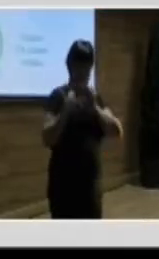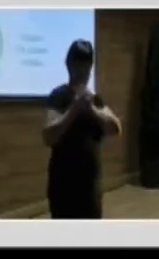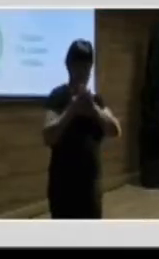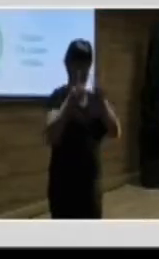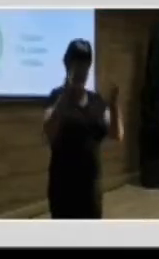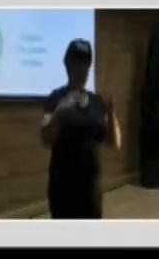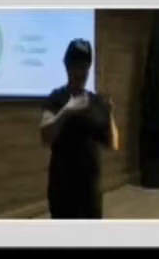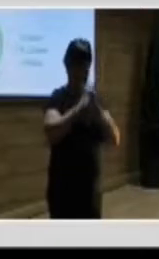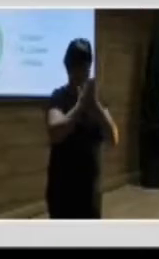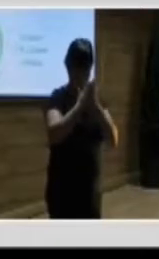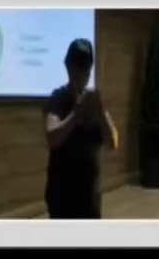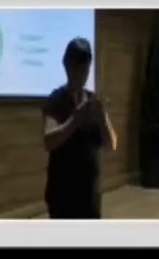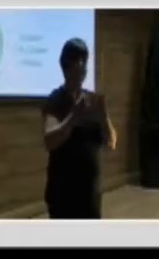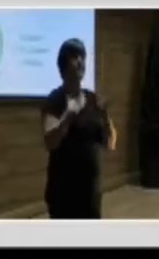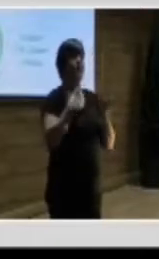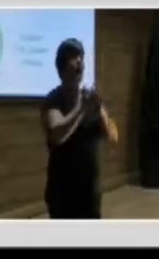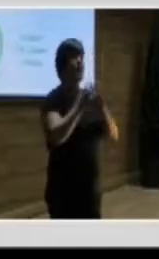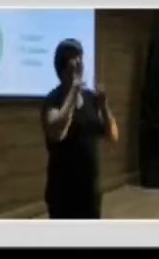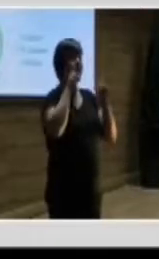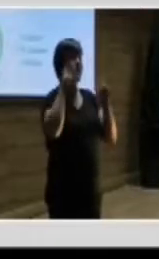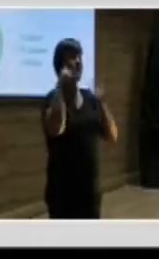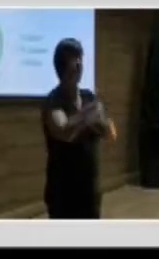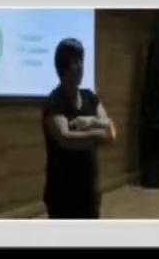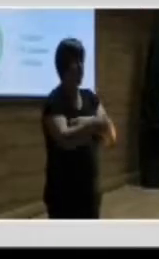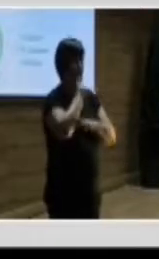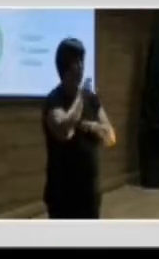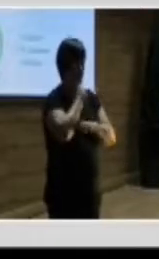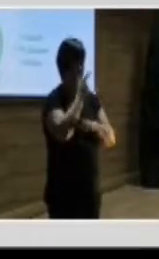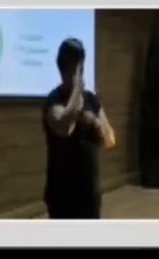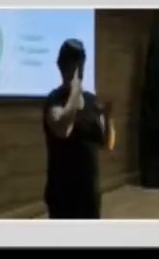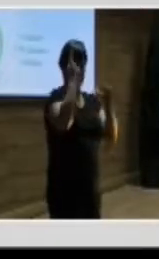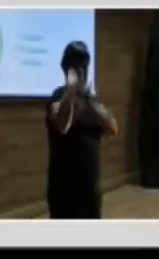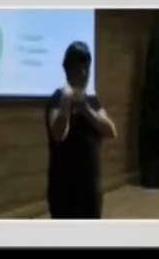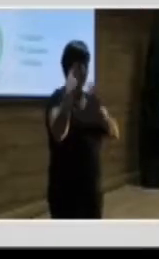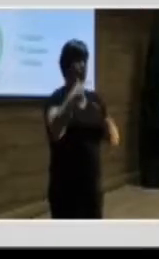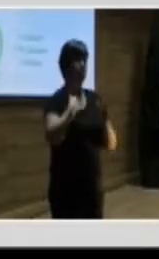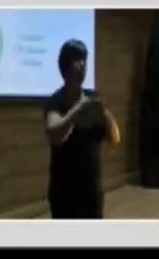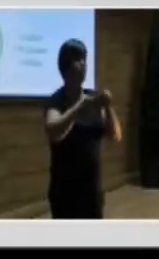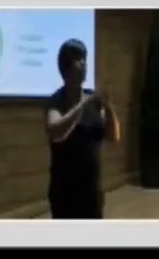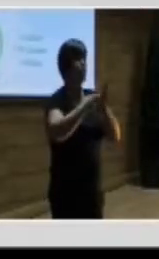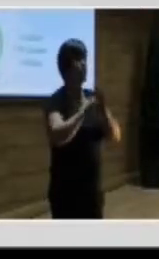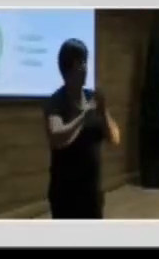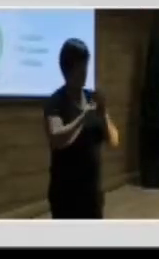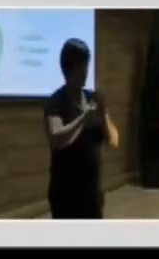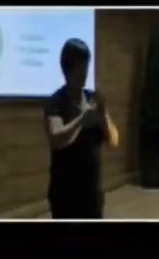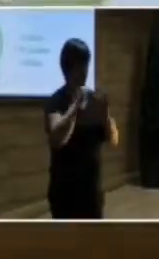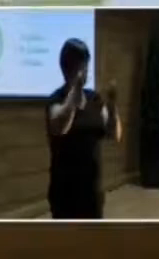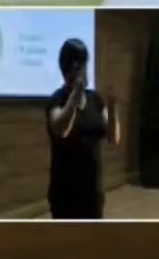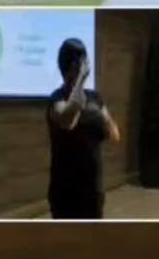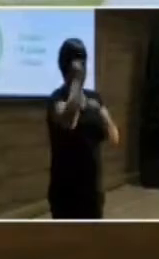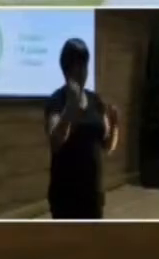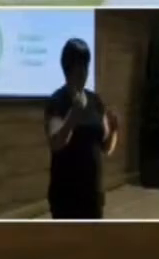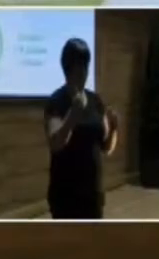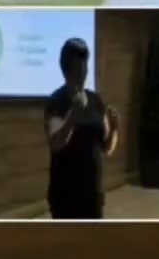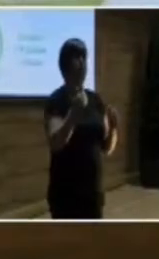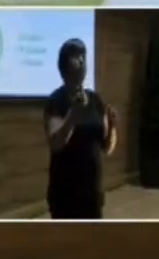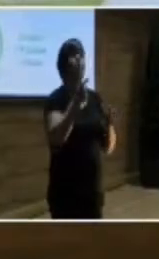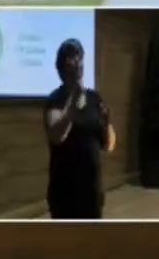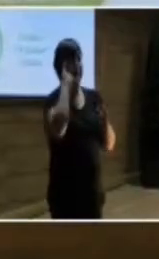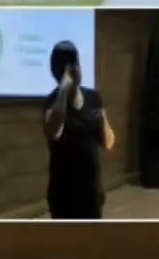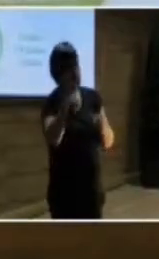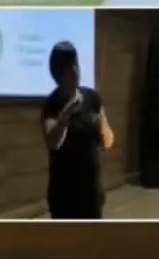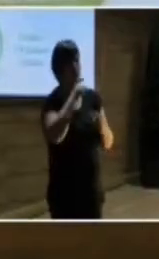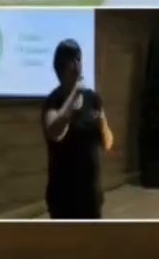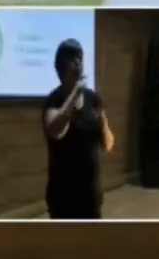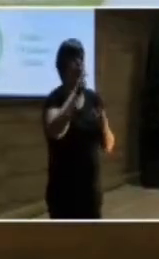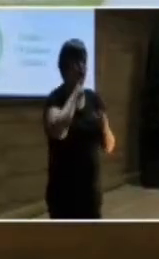Hablando de prevención, hace 6 años pusimos en marcha el proyecto Guipúzcoa Alzheimer centrado en intentar saber cómo es la enfermedad de Alzheimer antes